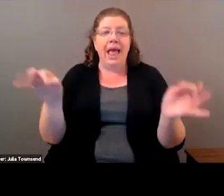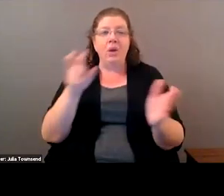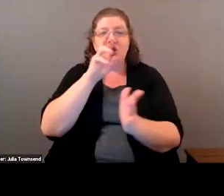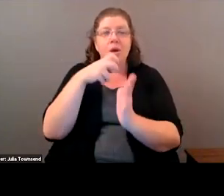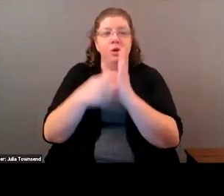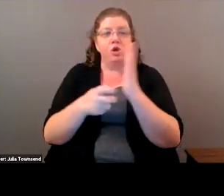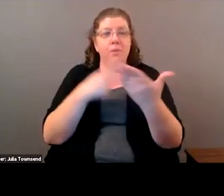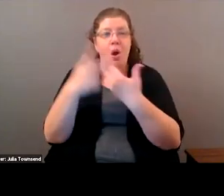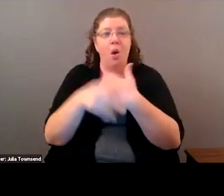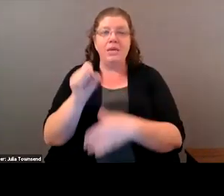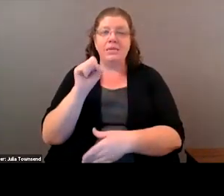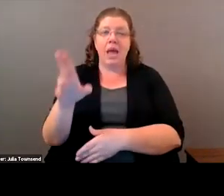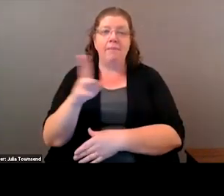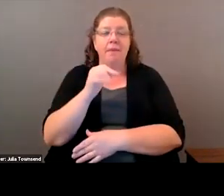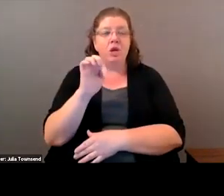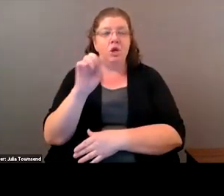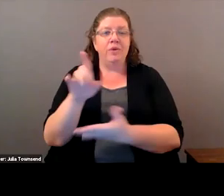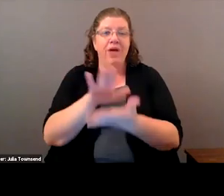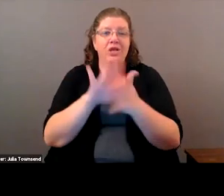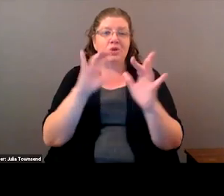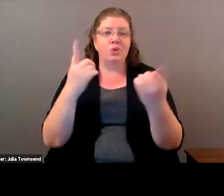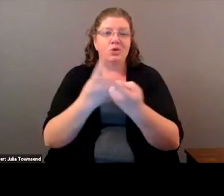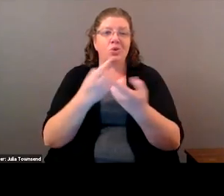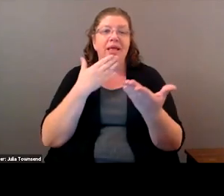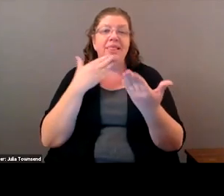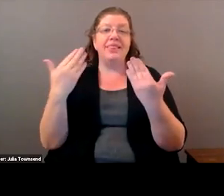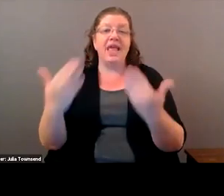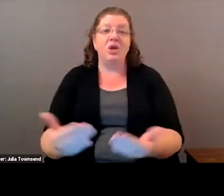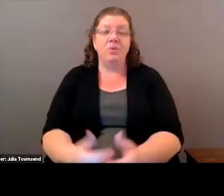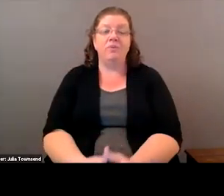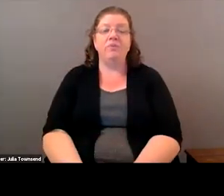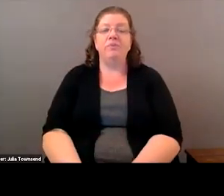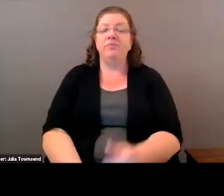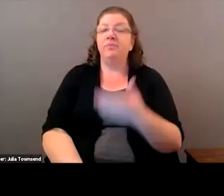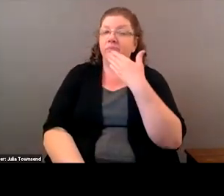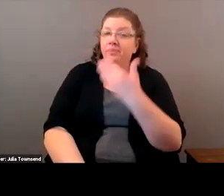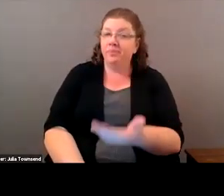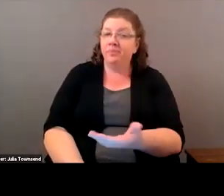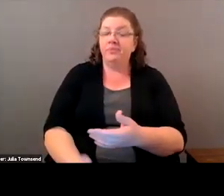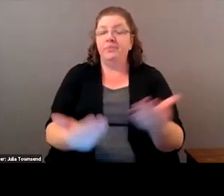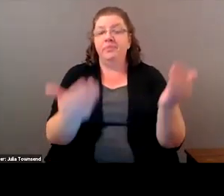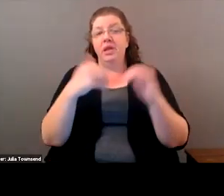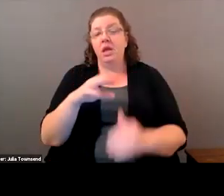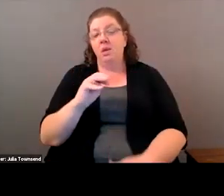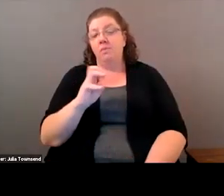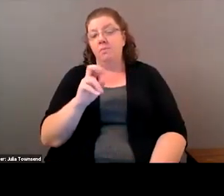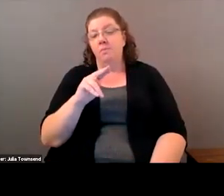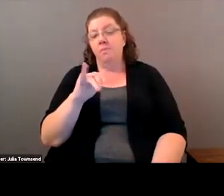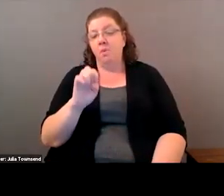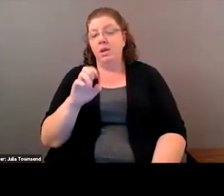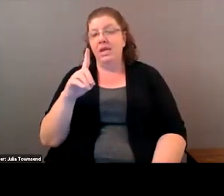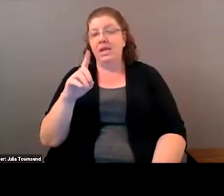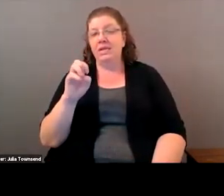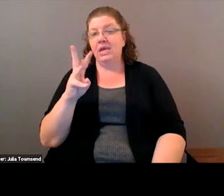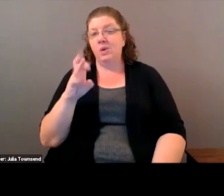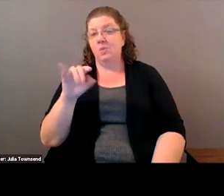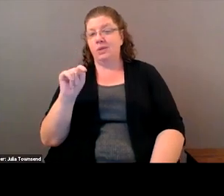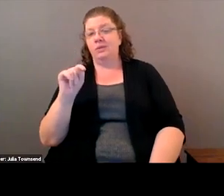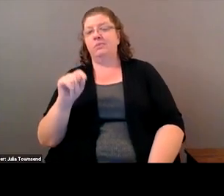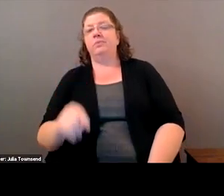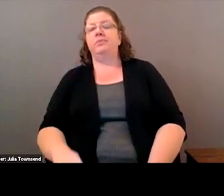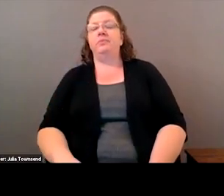de doble inmersión lingüística en el distrito de santa barbara gracias ahora tenemos que ver